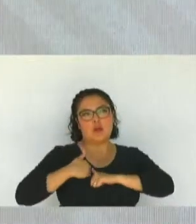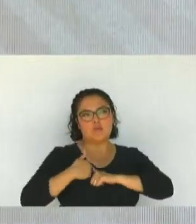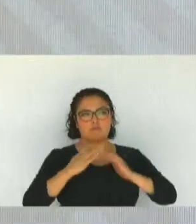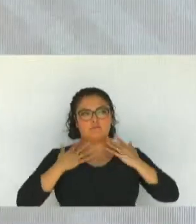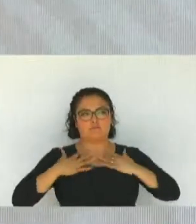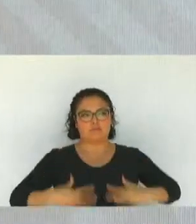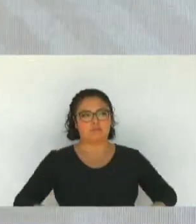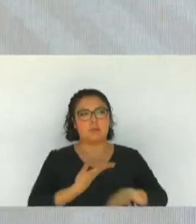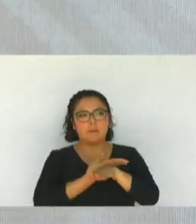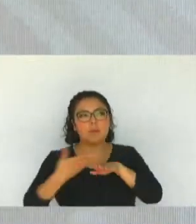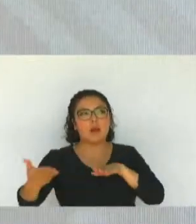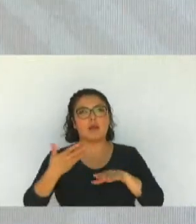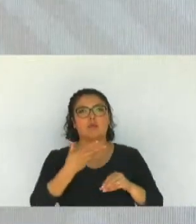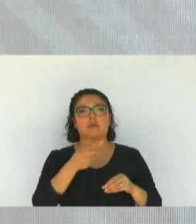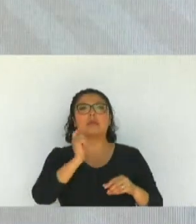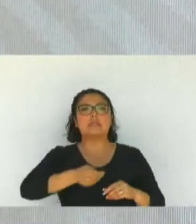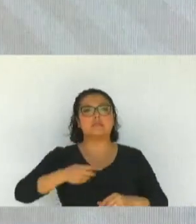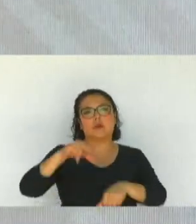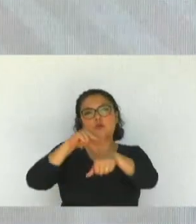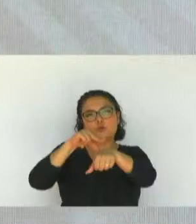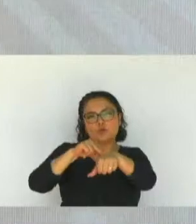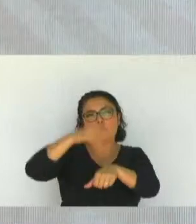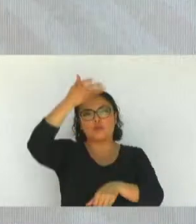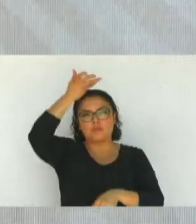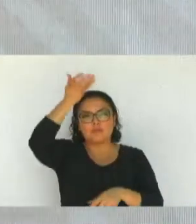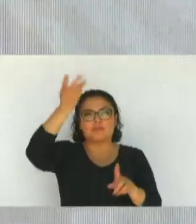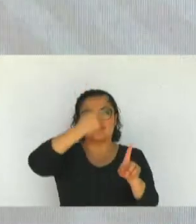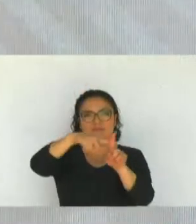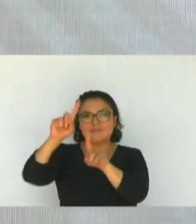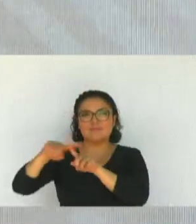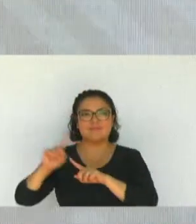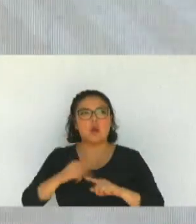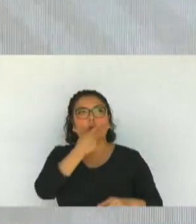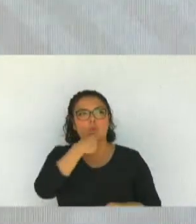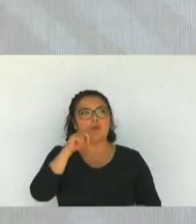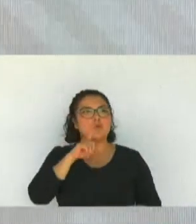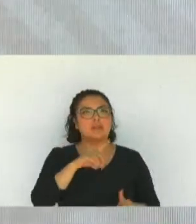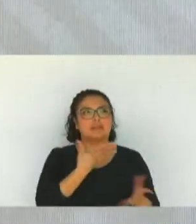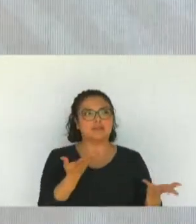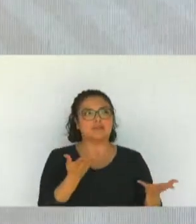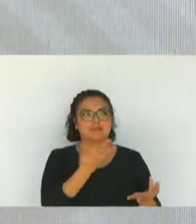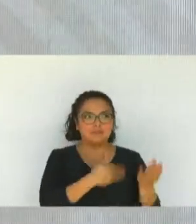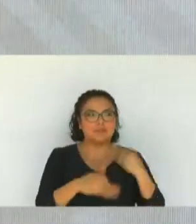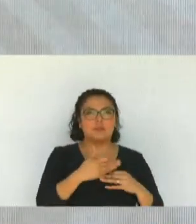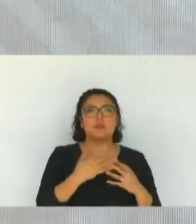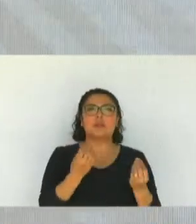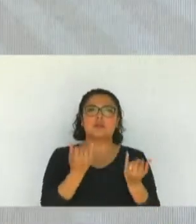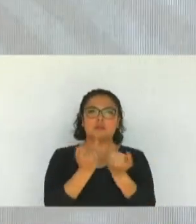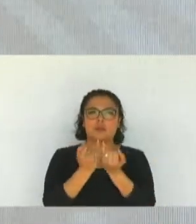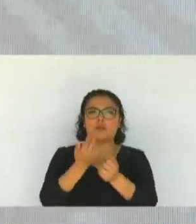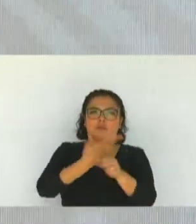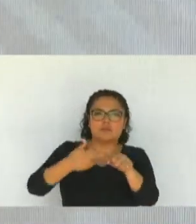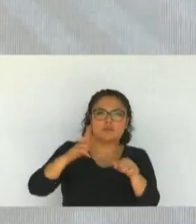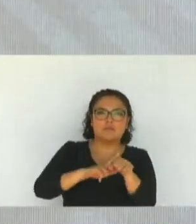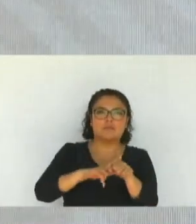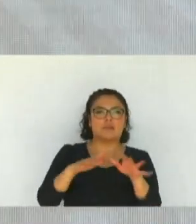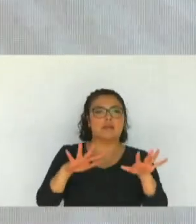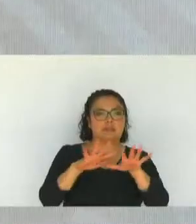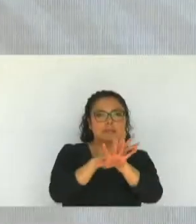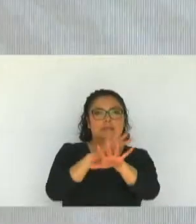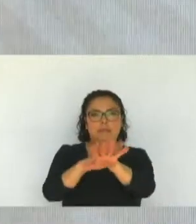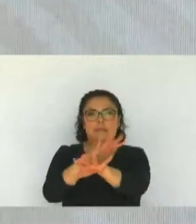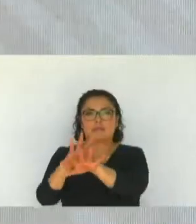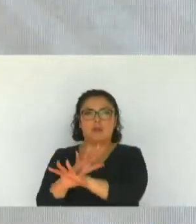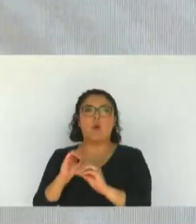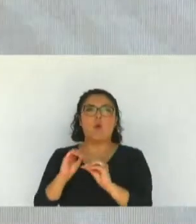lo mismo a médicas, médicos que enfermeras y enfermeros, reconvertimos hospitales como también se reconvirtieron las fábricas en